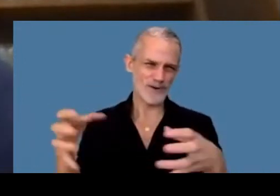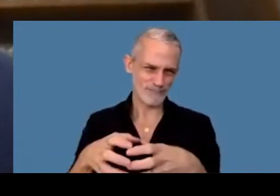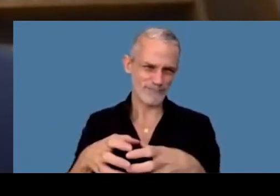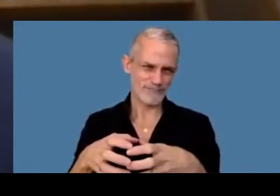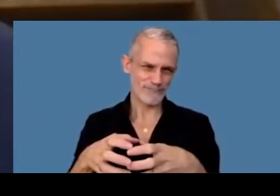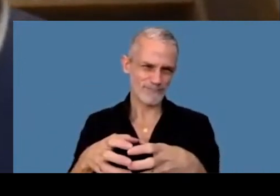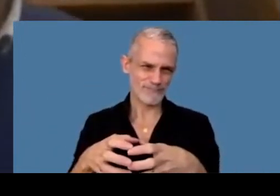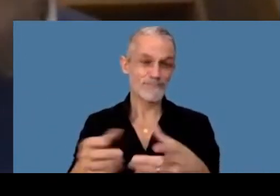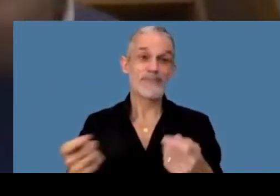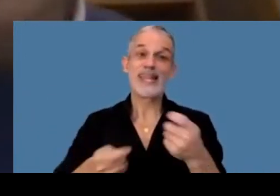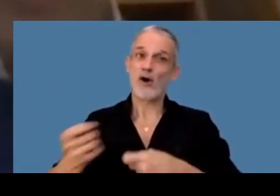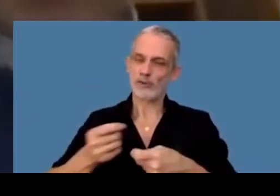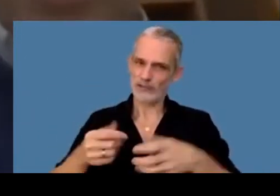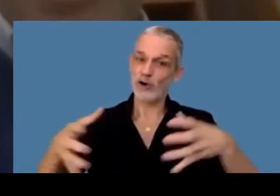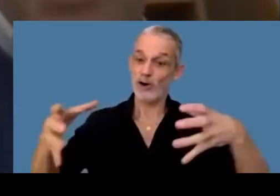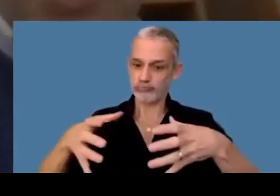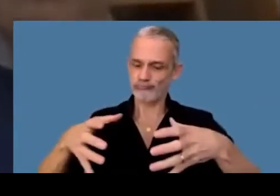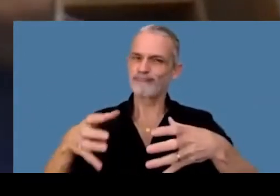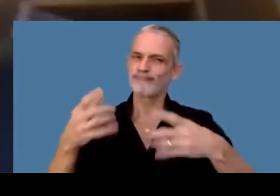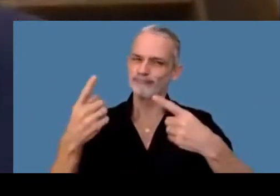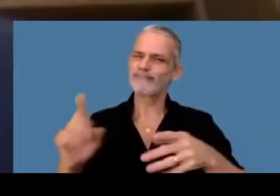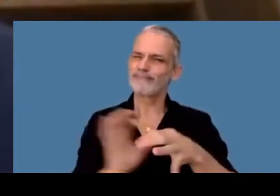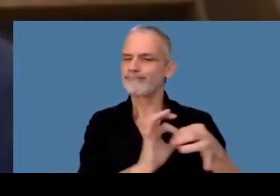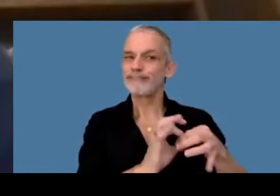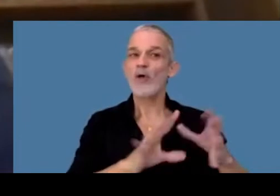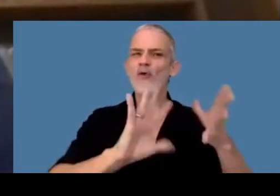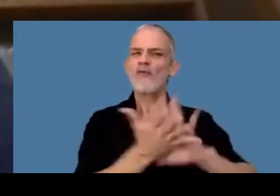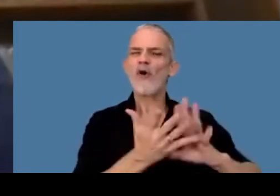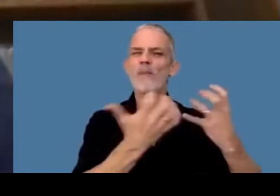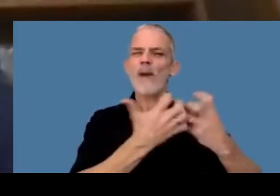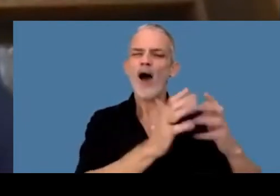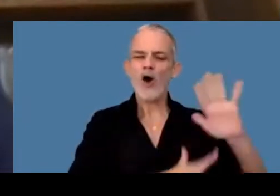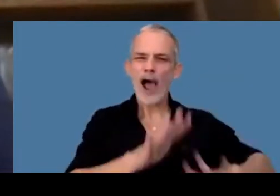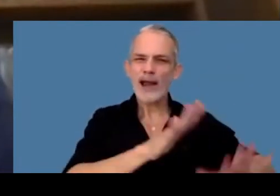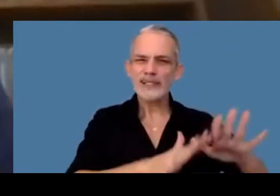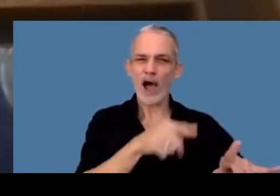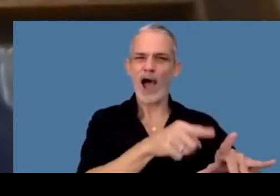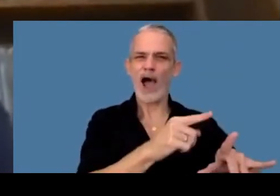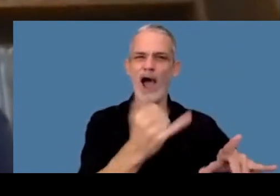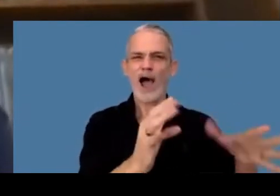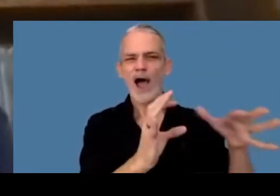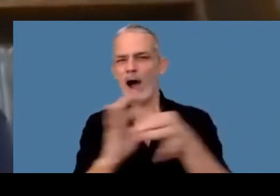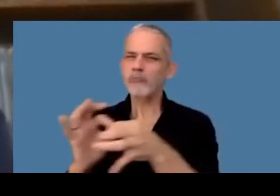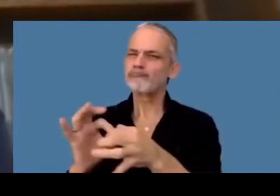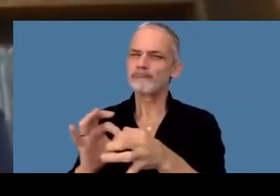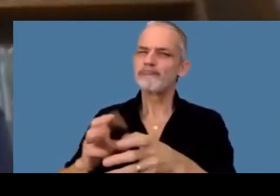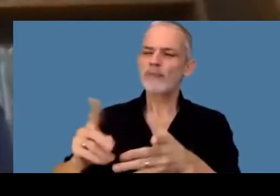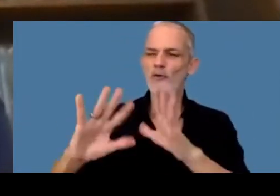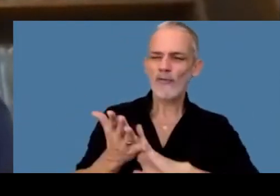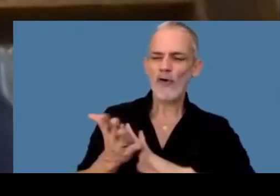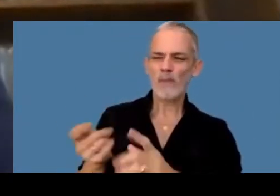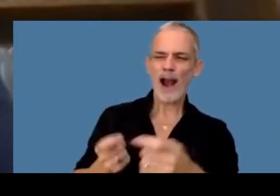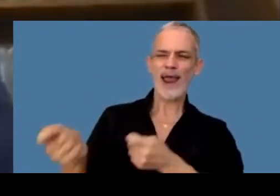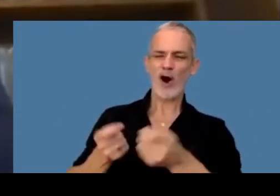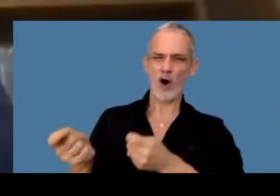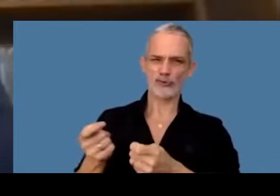De acuerdo con la forma en que uno está organizado, va a tener alguna relación con la forma en que uno negocia.